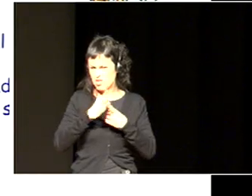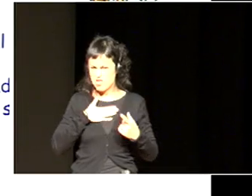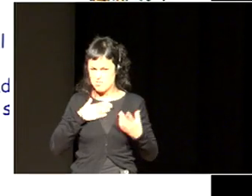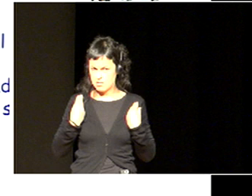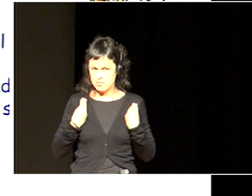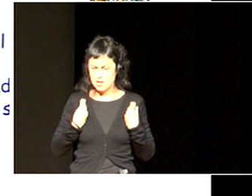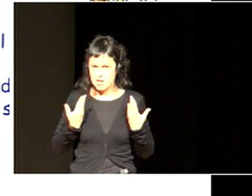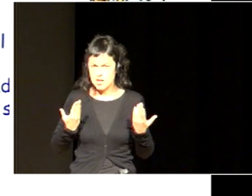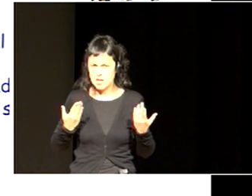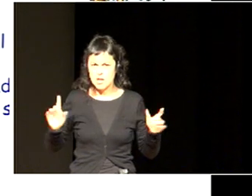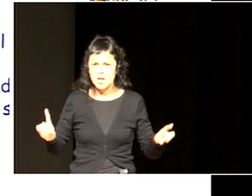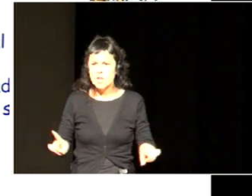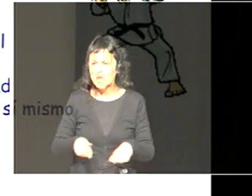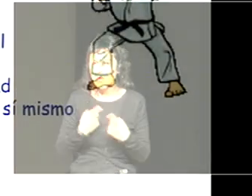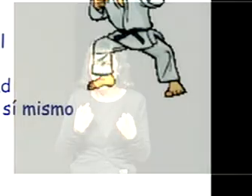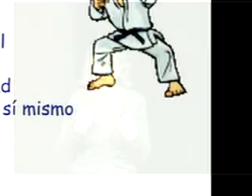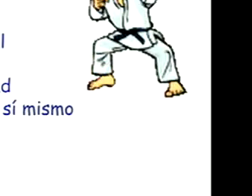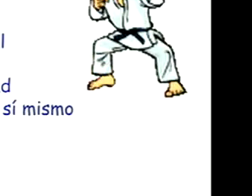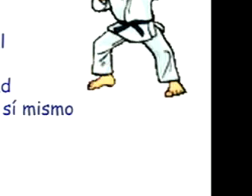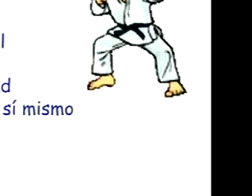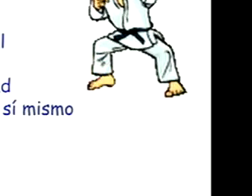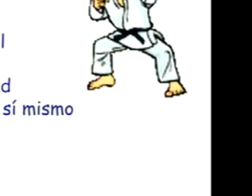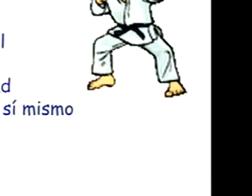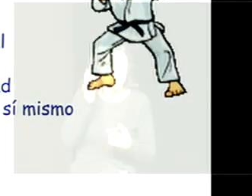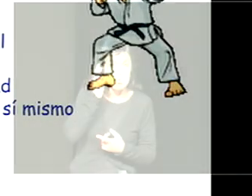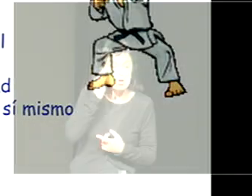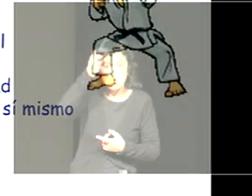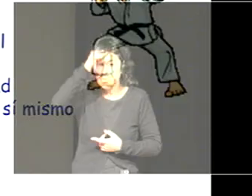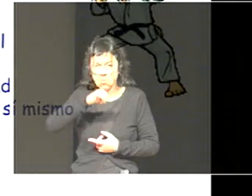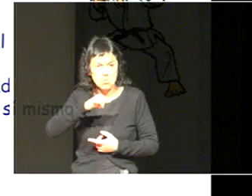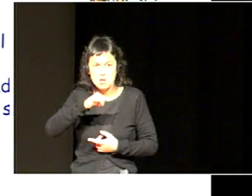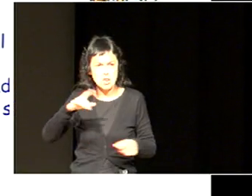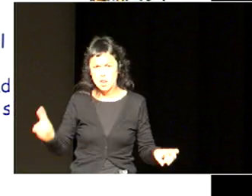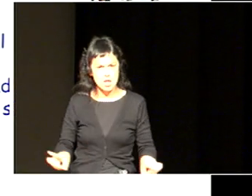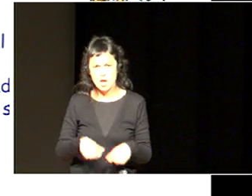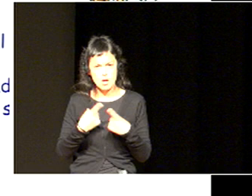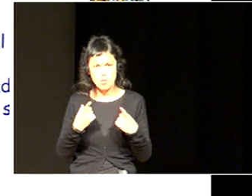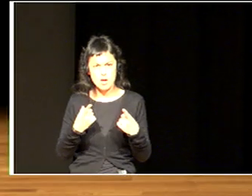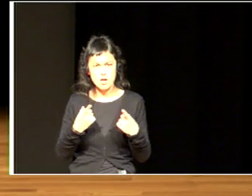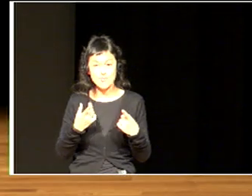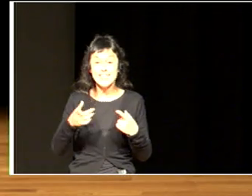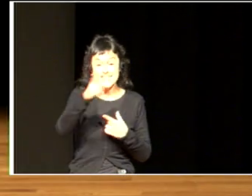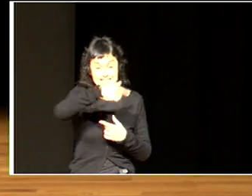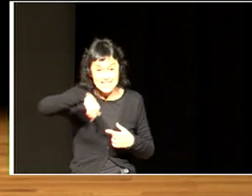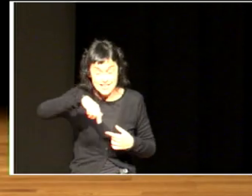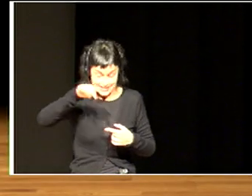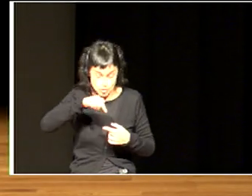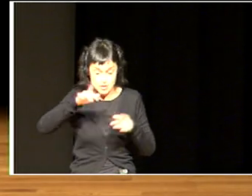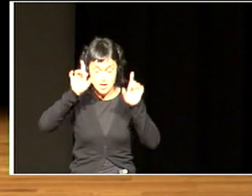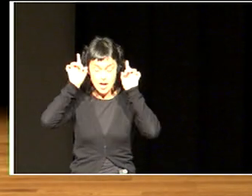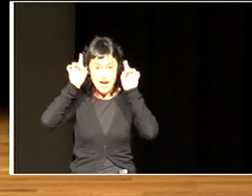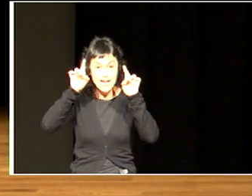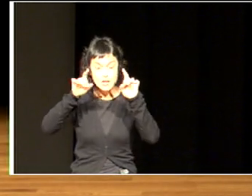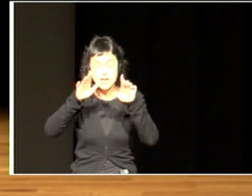independientemente de que yo sea mujer u hombre eso es lo que tenemos que enseñar al alumnado que nada de